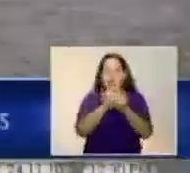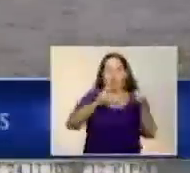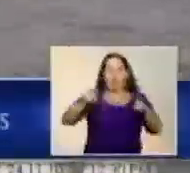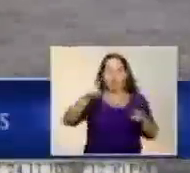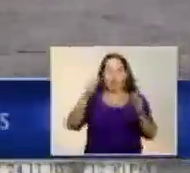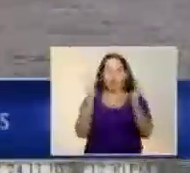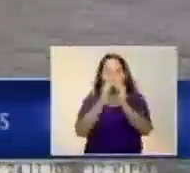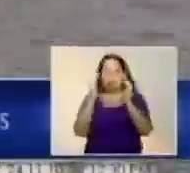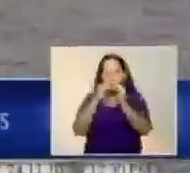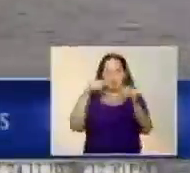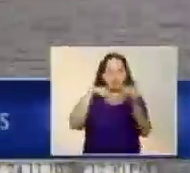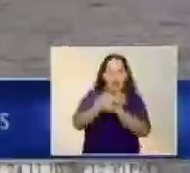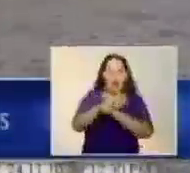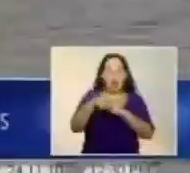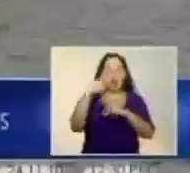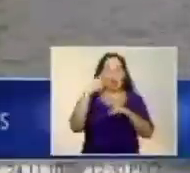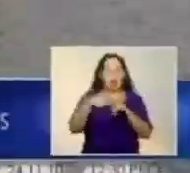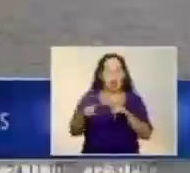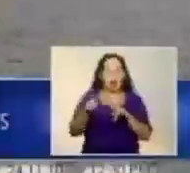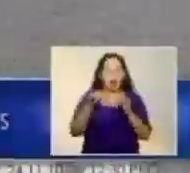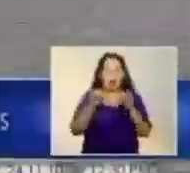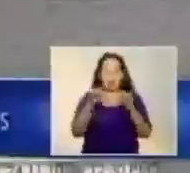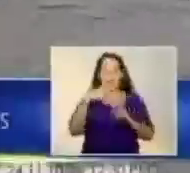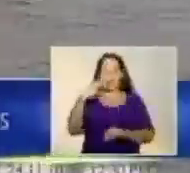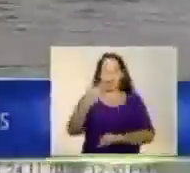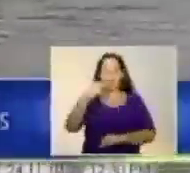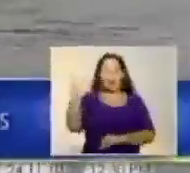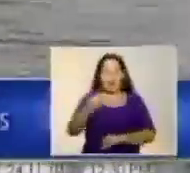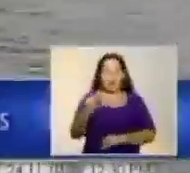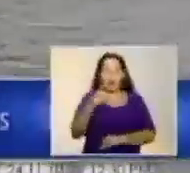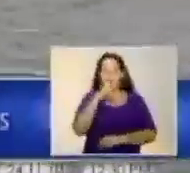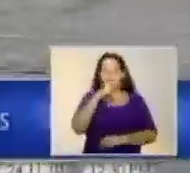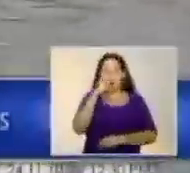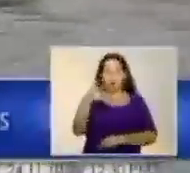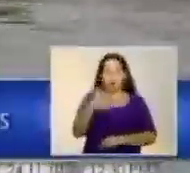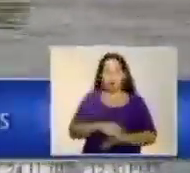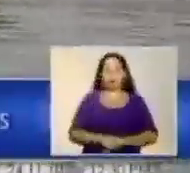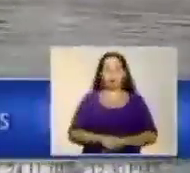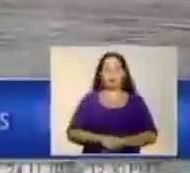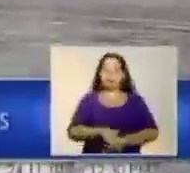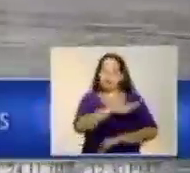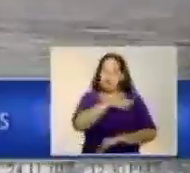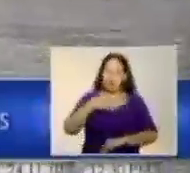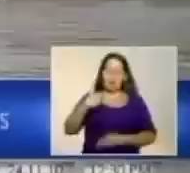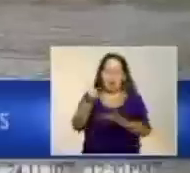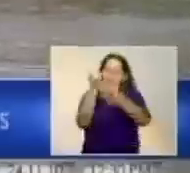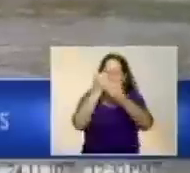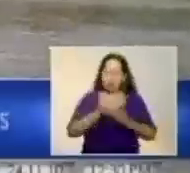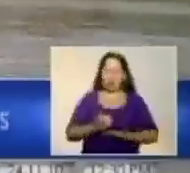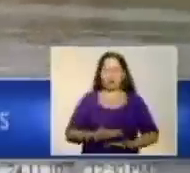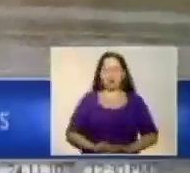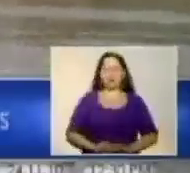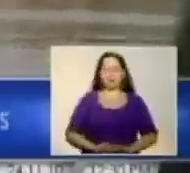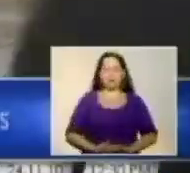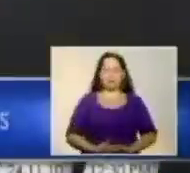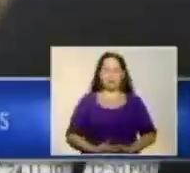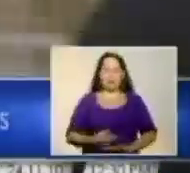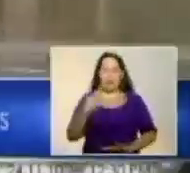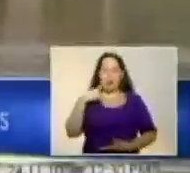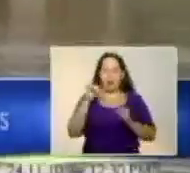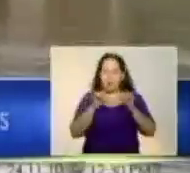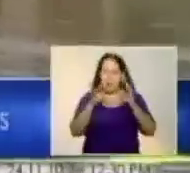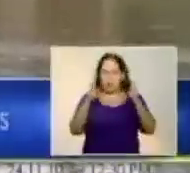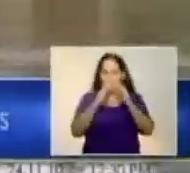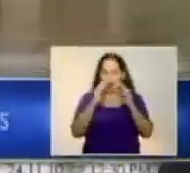entre sus casas montados y bromas, pero esto verdaderamente estamos aquí horriblemente, queremos que nos ayuden. Ahora vemos por lo menos en esta